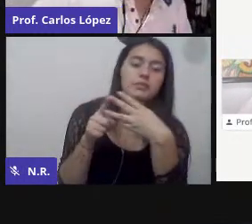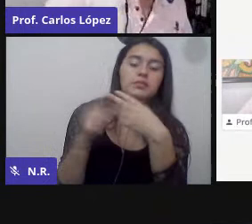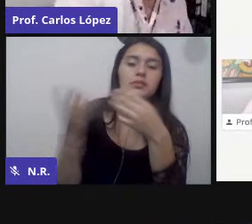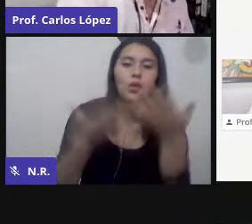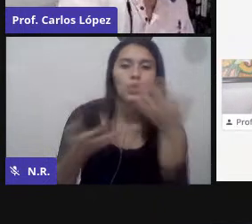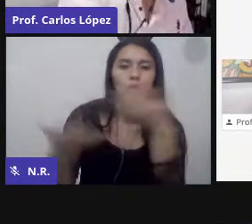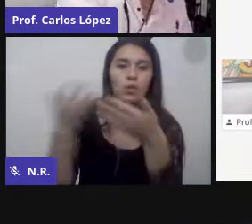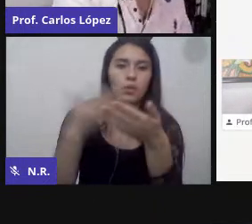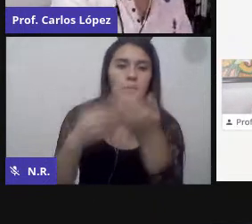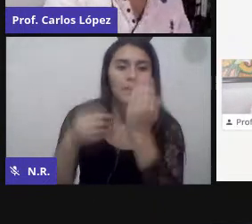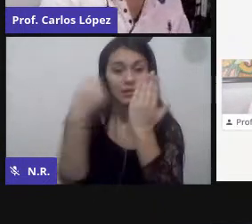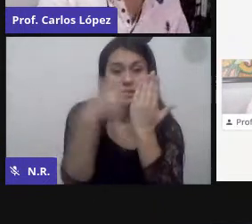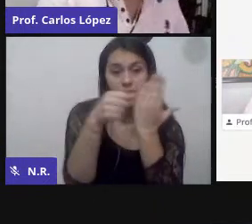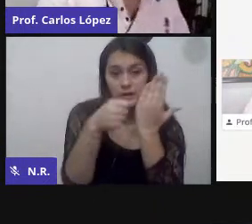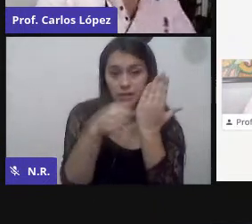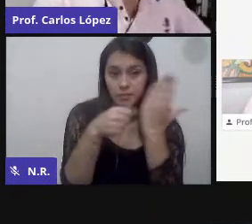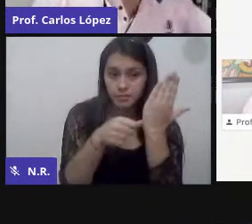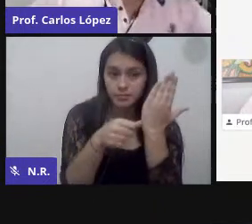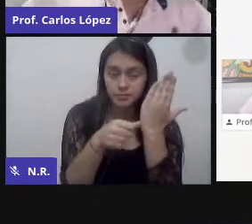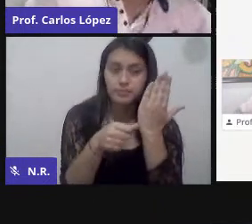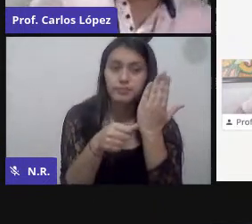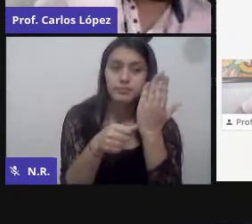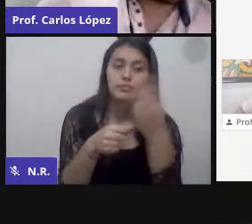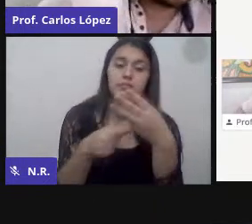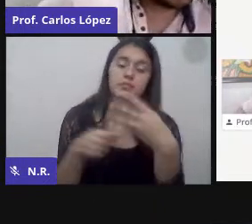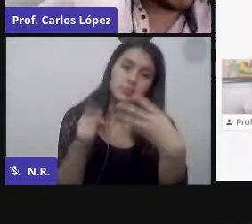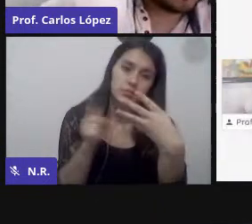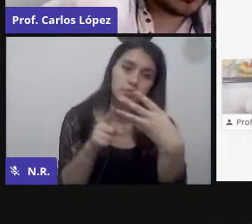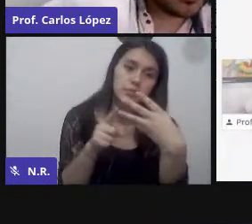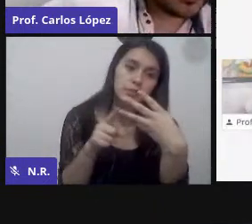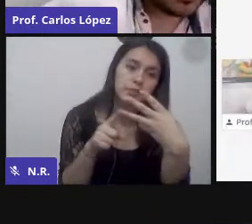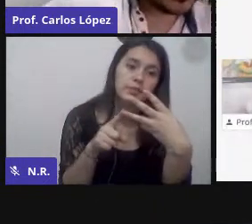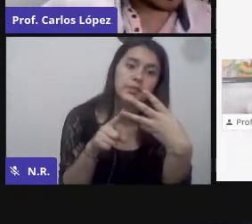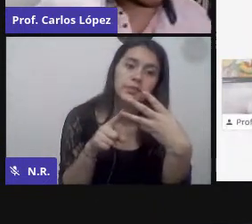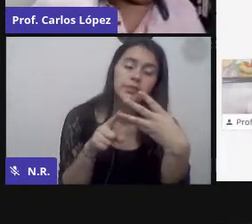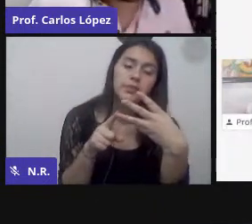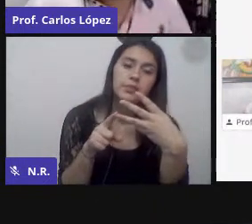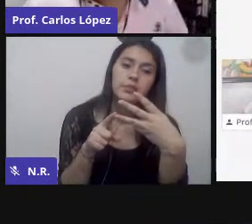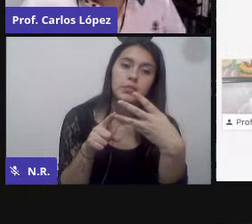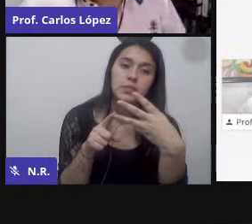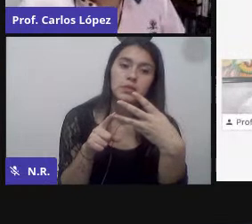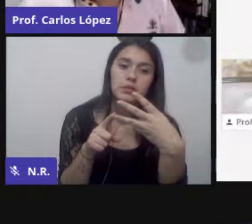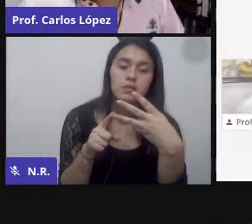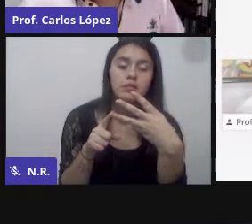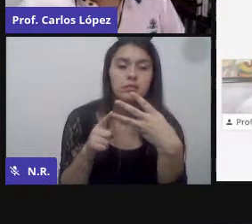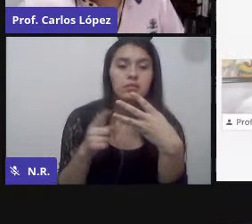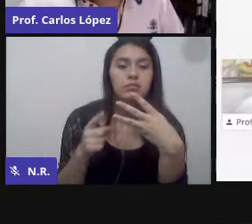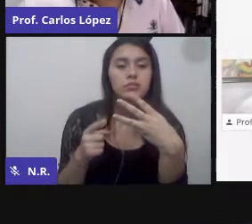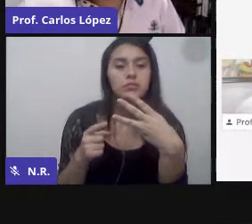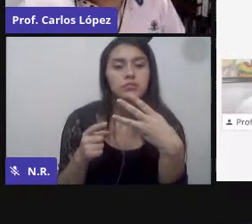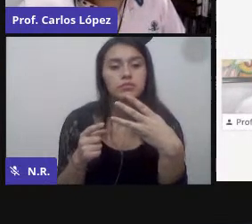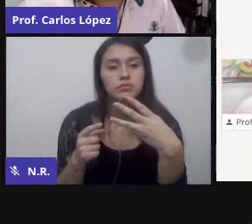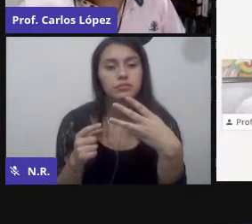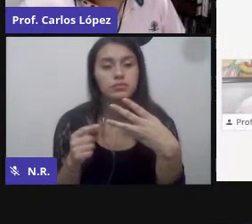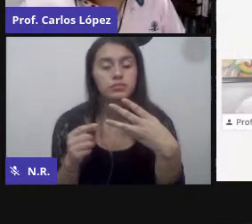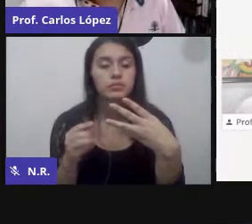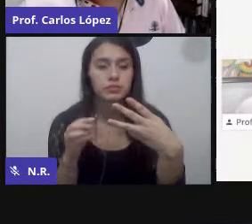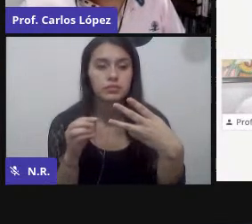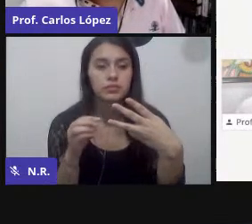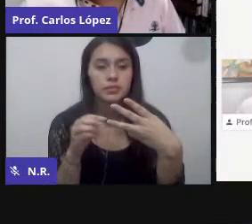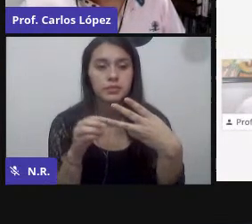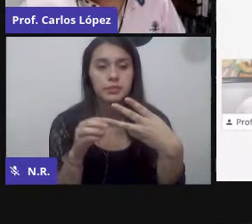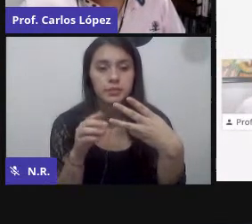aplicación, es importante tener esta aplicación abierta. Y una vez la debemos compartir, vamos a poder percibirla acá en la